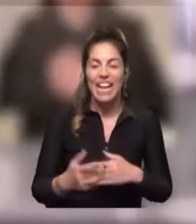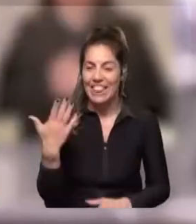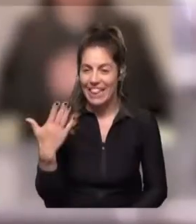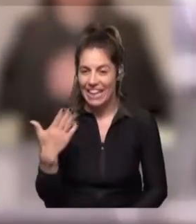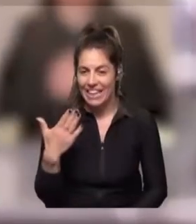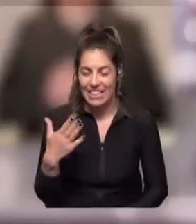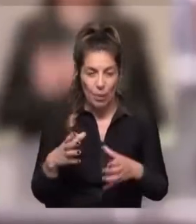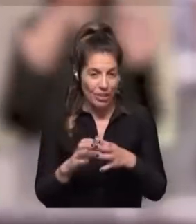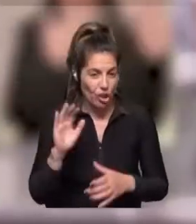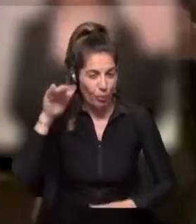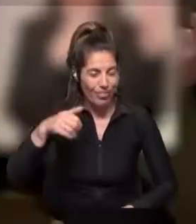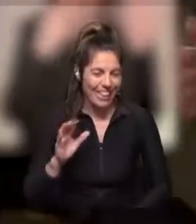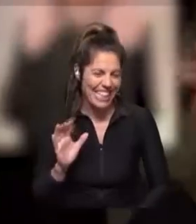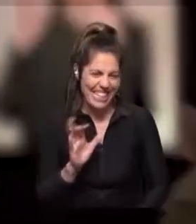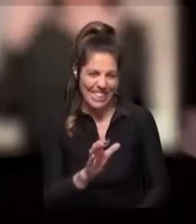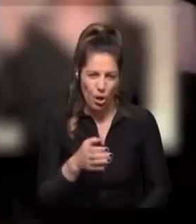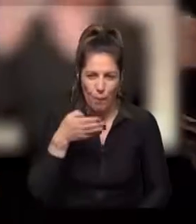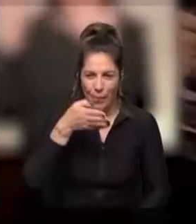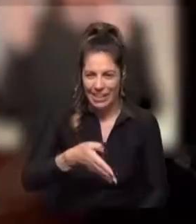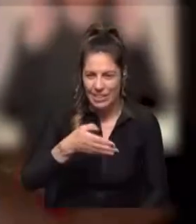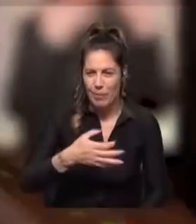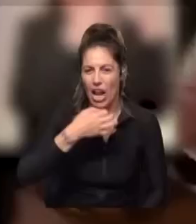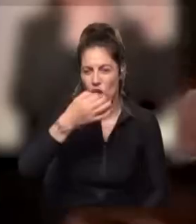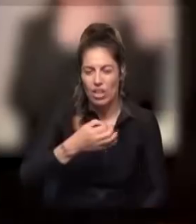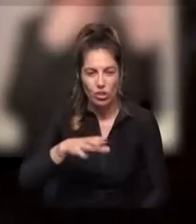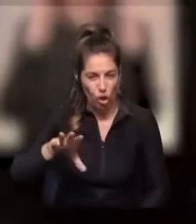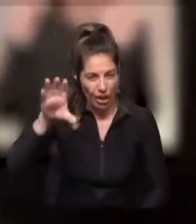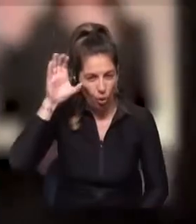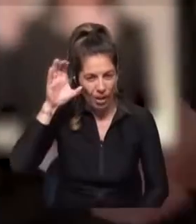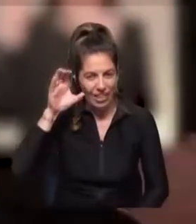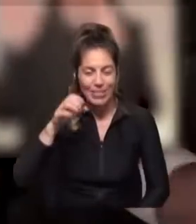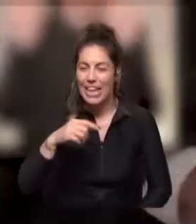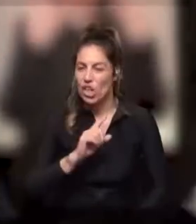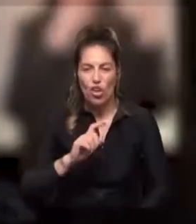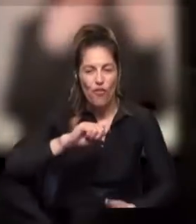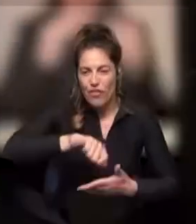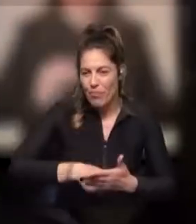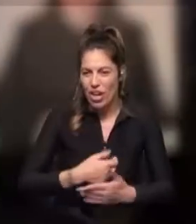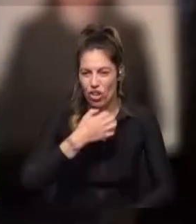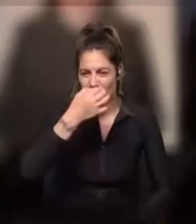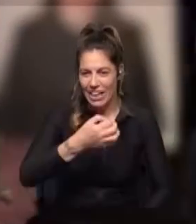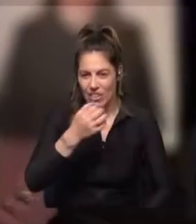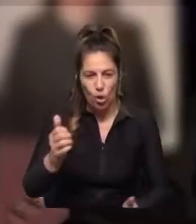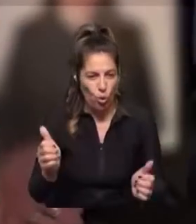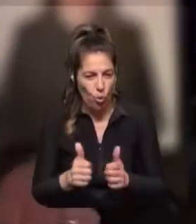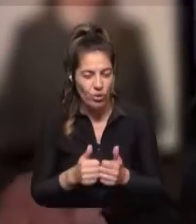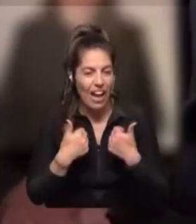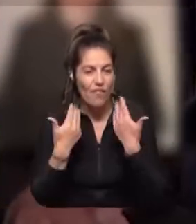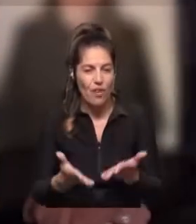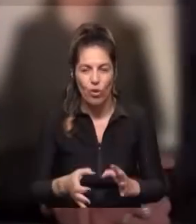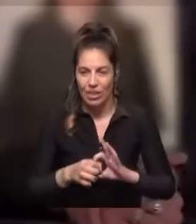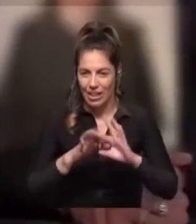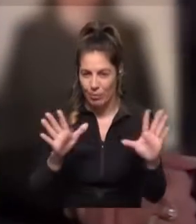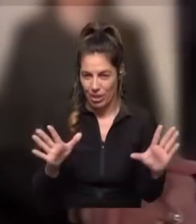republicano rechazaron participar en los actos conmemorativos y declinaron firmar una declaración conjunta a favor de la